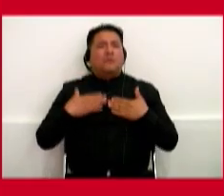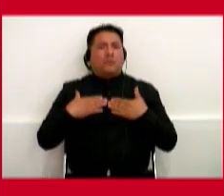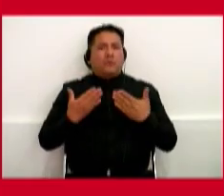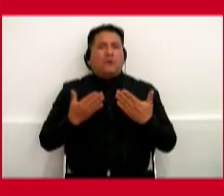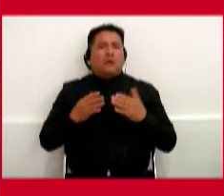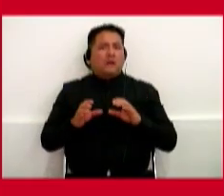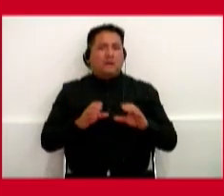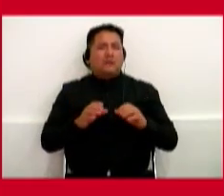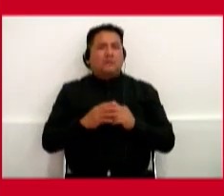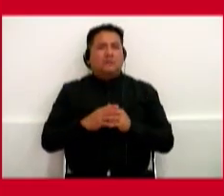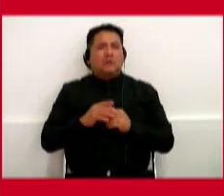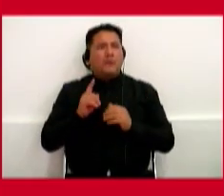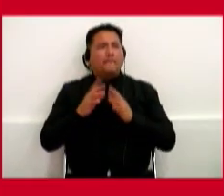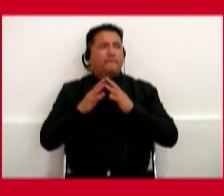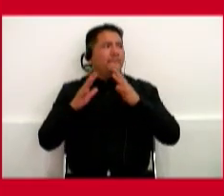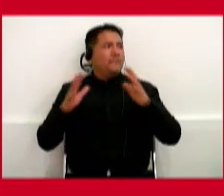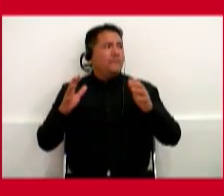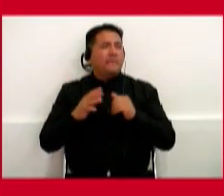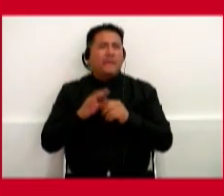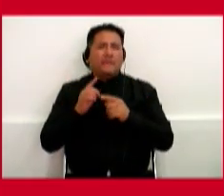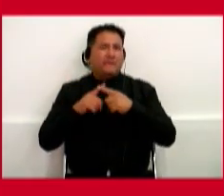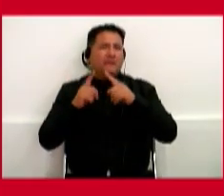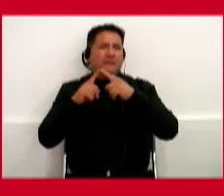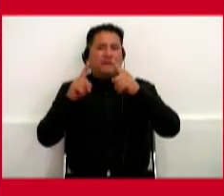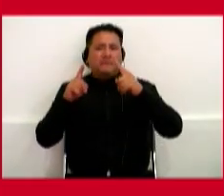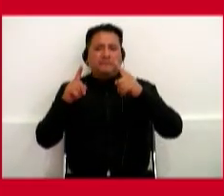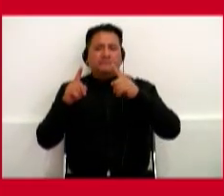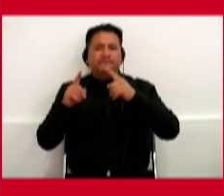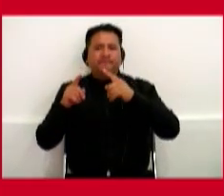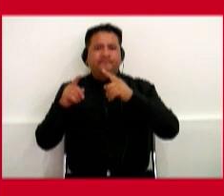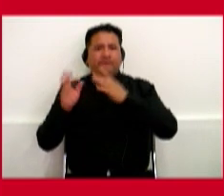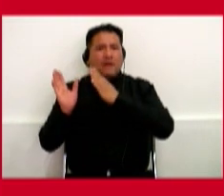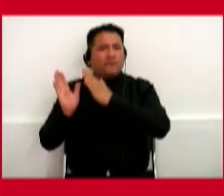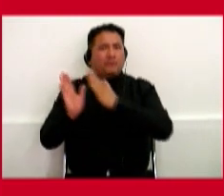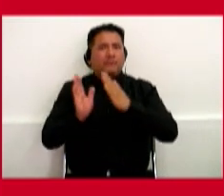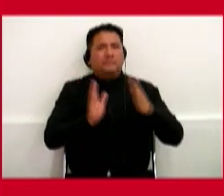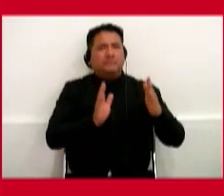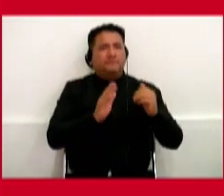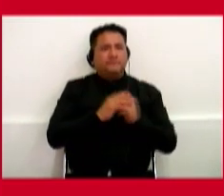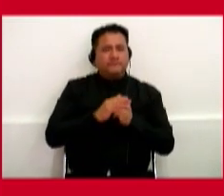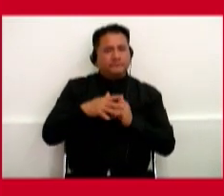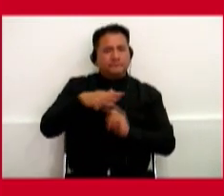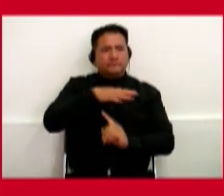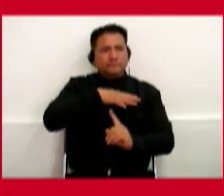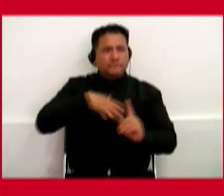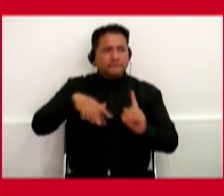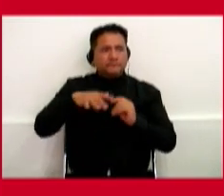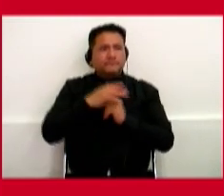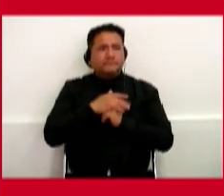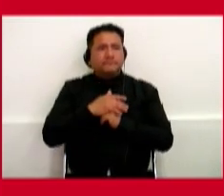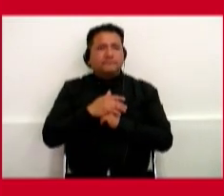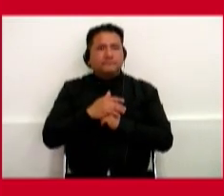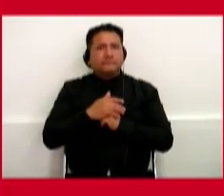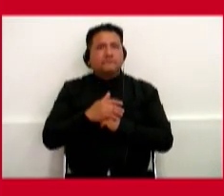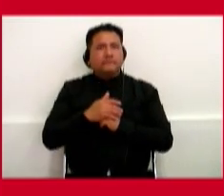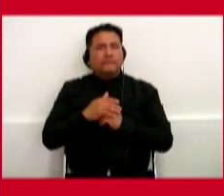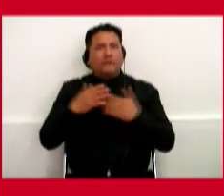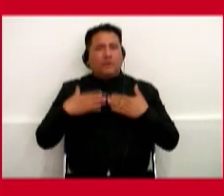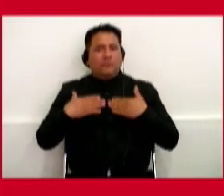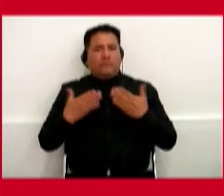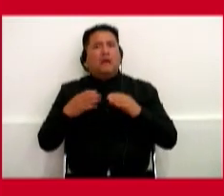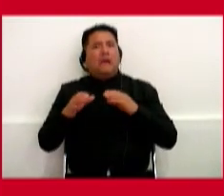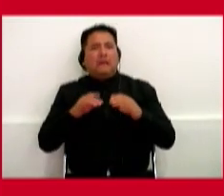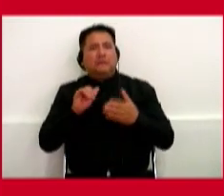de estas corridas, definir diferentes parámetros y tener muchas series de envolventes, para en este caso que es un método open pit, pero también puede ser para un